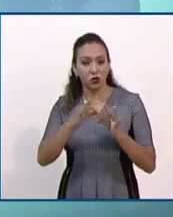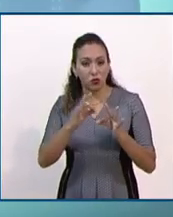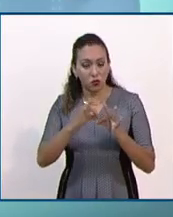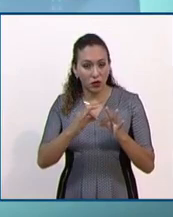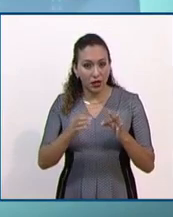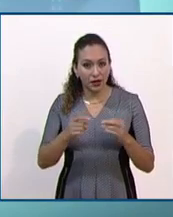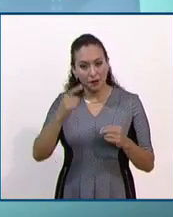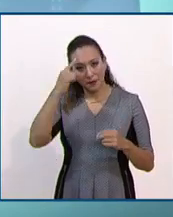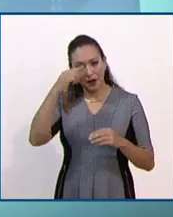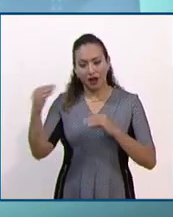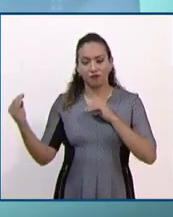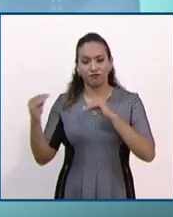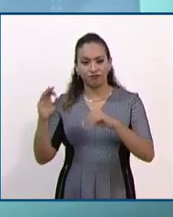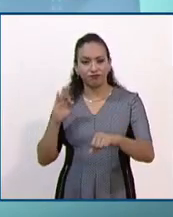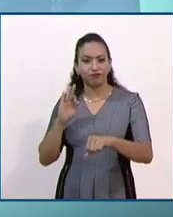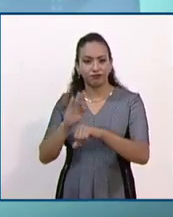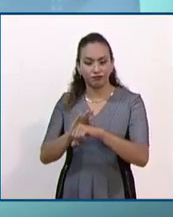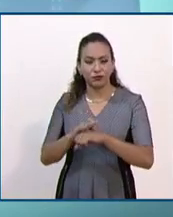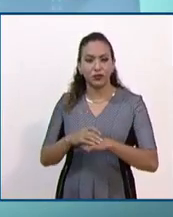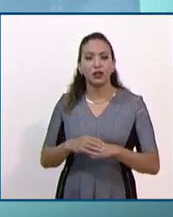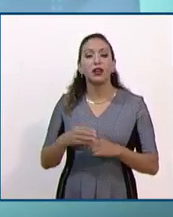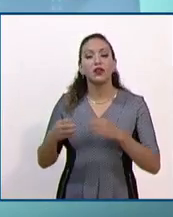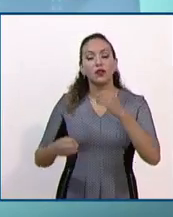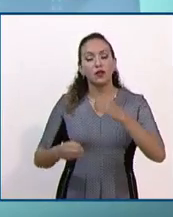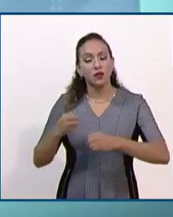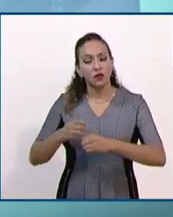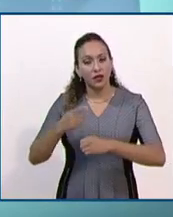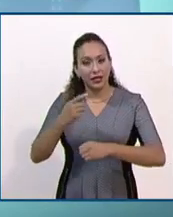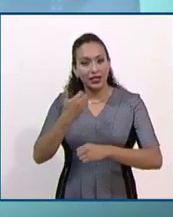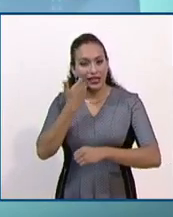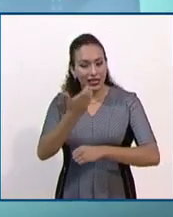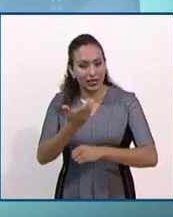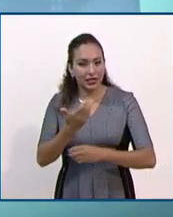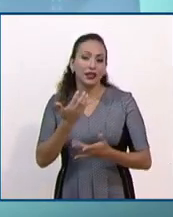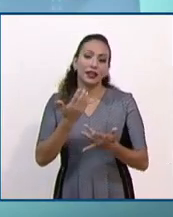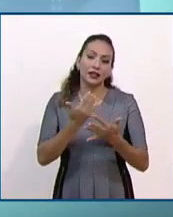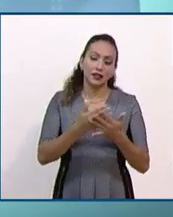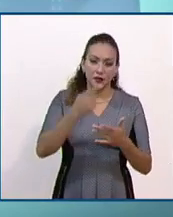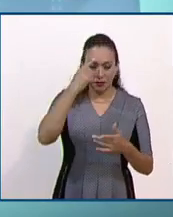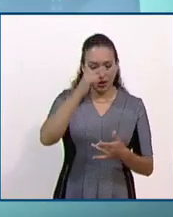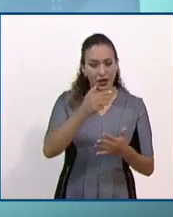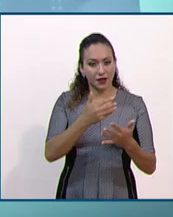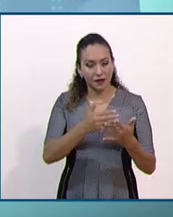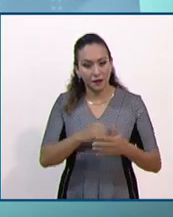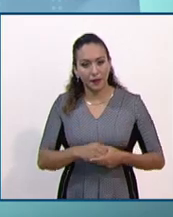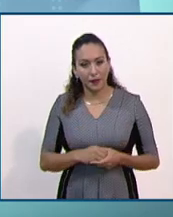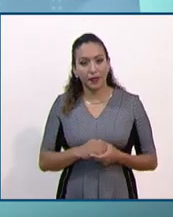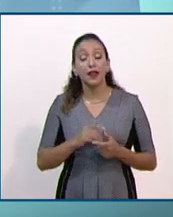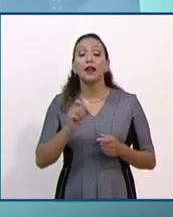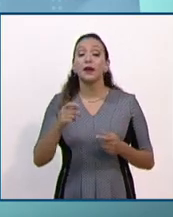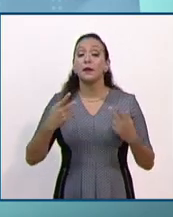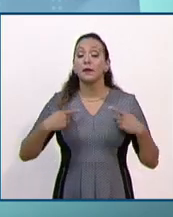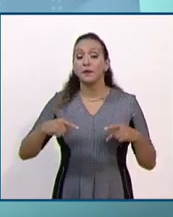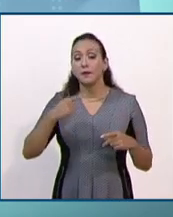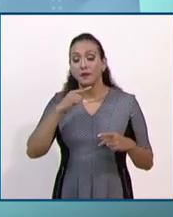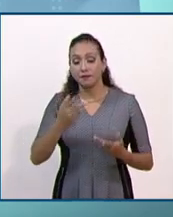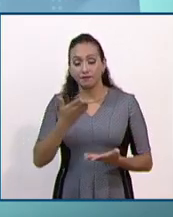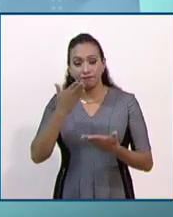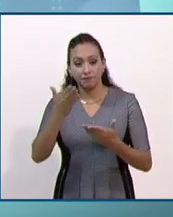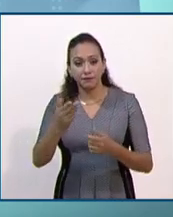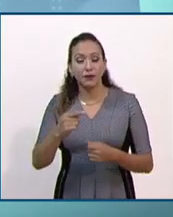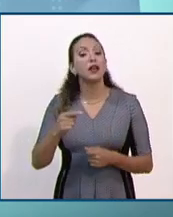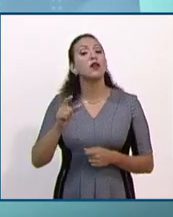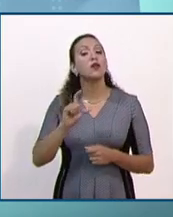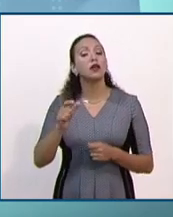suspensión en amparo directo. Procede para controlar que se cumpla la suspensión provisional. Recurso de queja no queda sin materia cuando